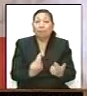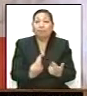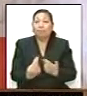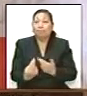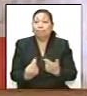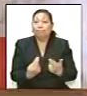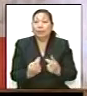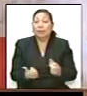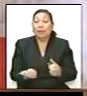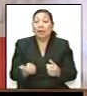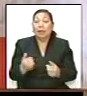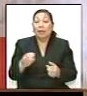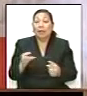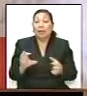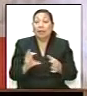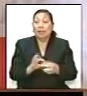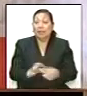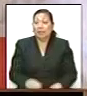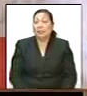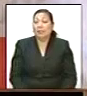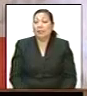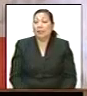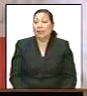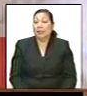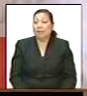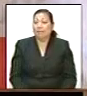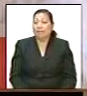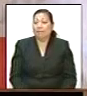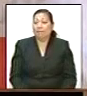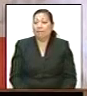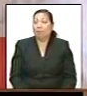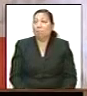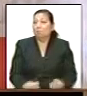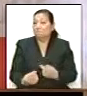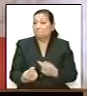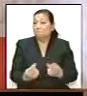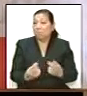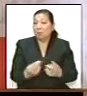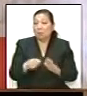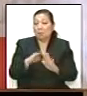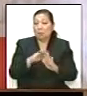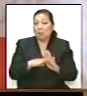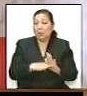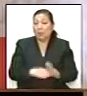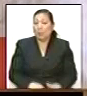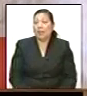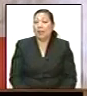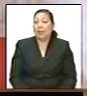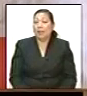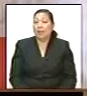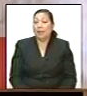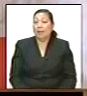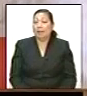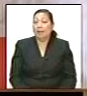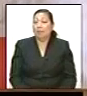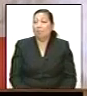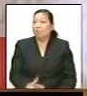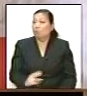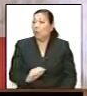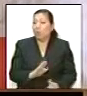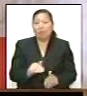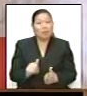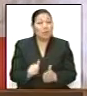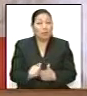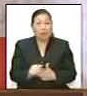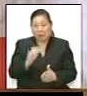de la alianza digamos este es relativamente menor y no en todas